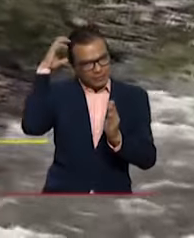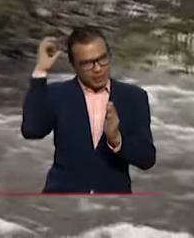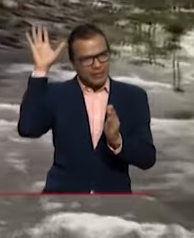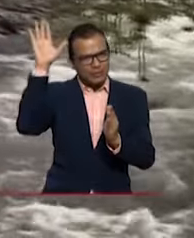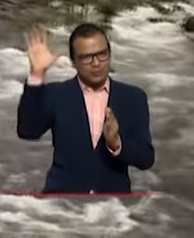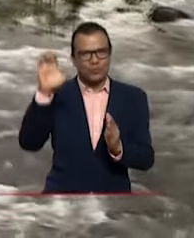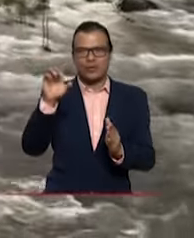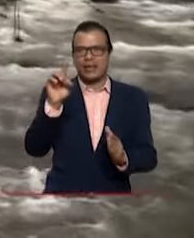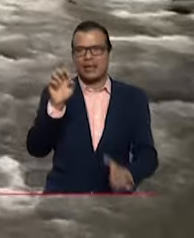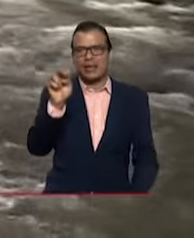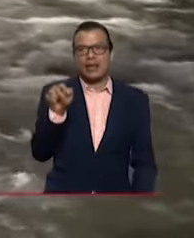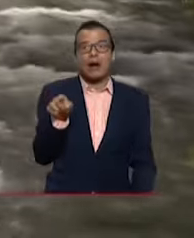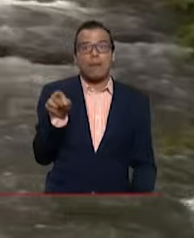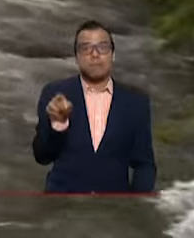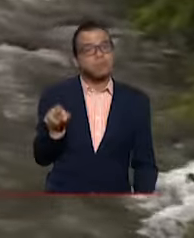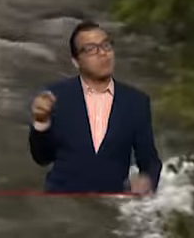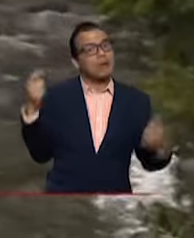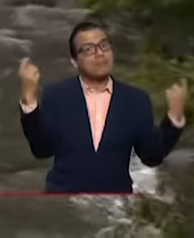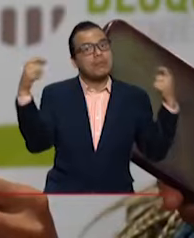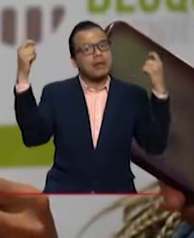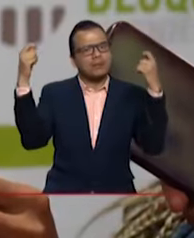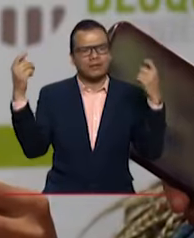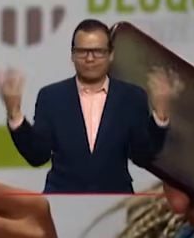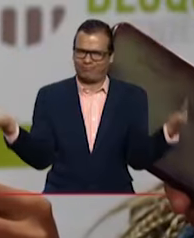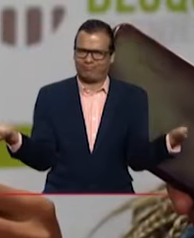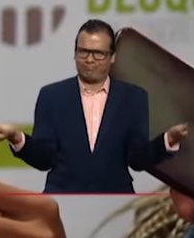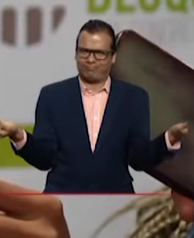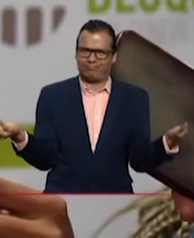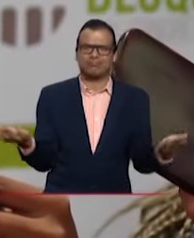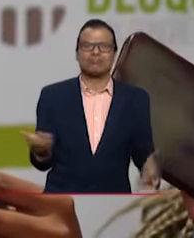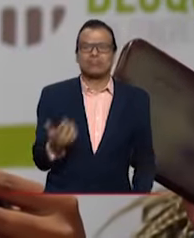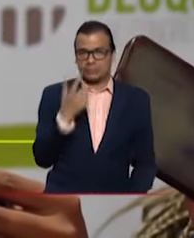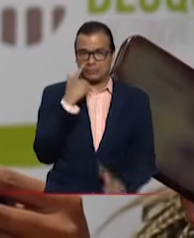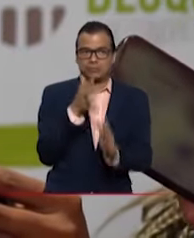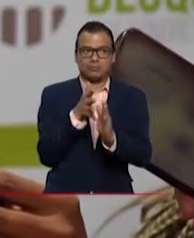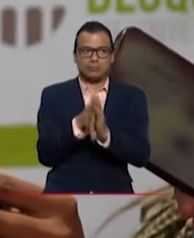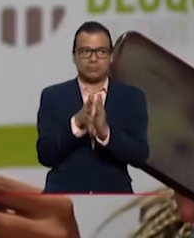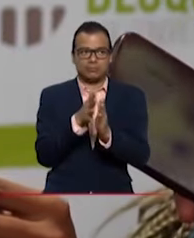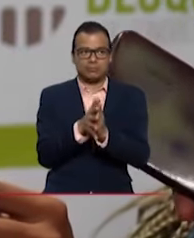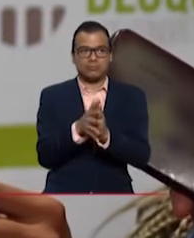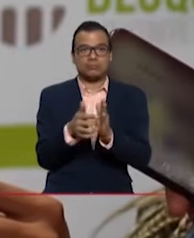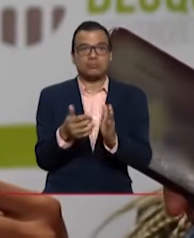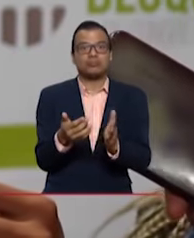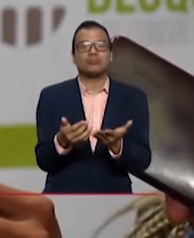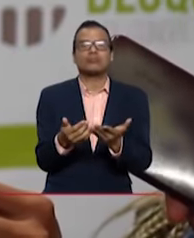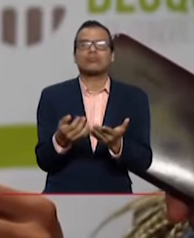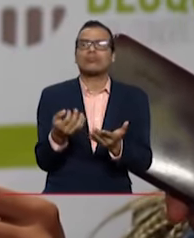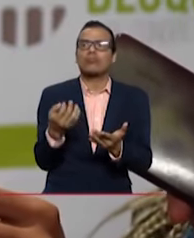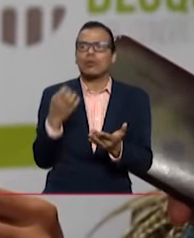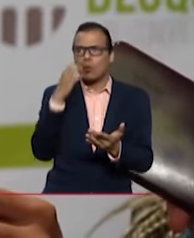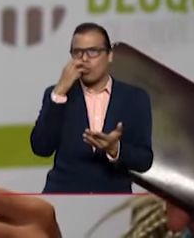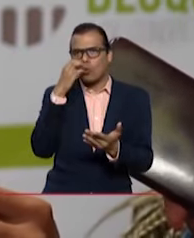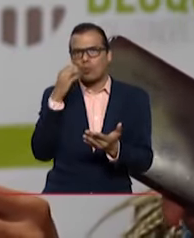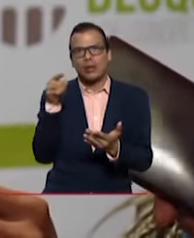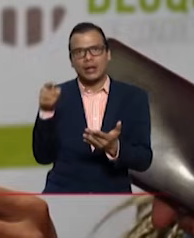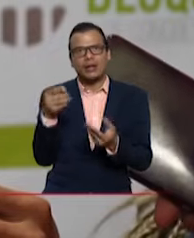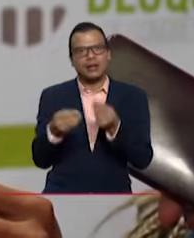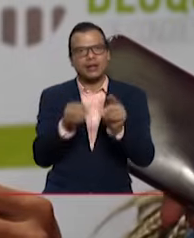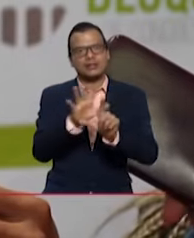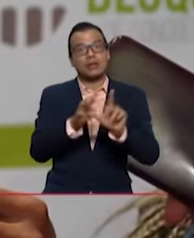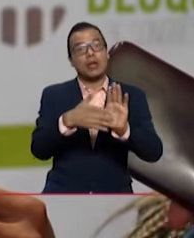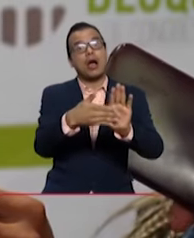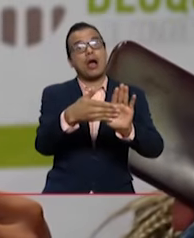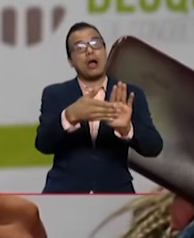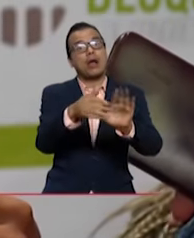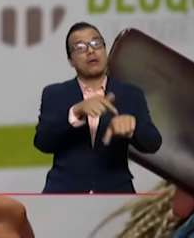que se planea desarrollar en Pance. He visto un video de un señor que está promocionando un proyecto aquí en la